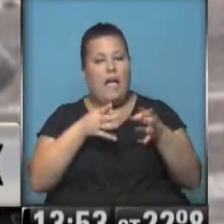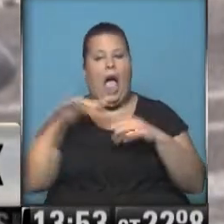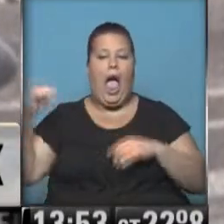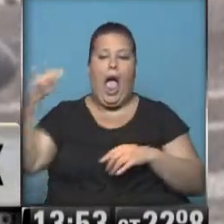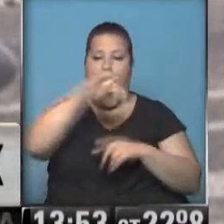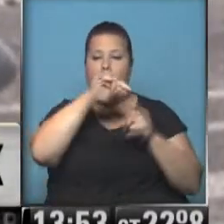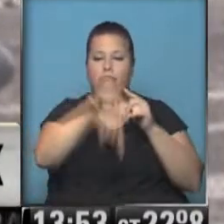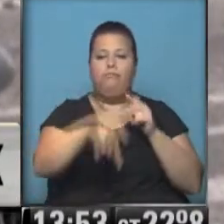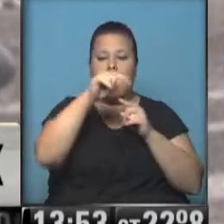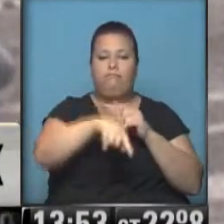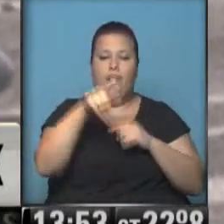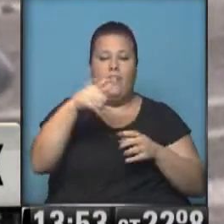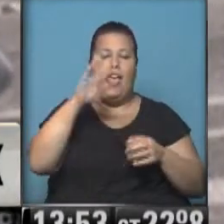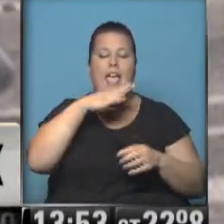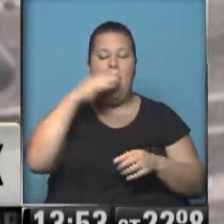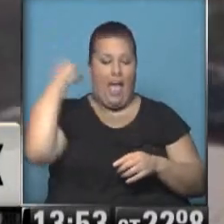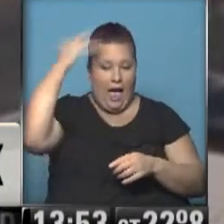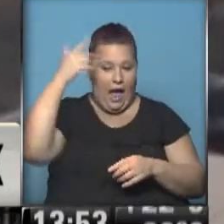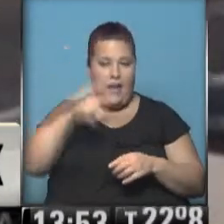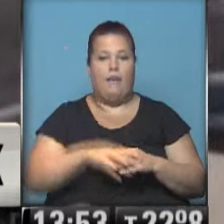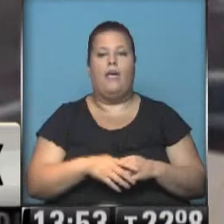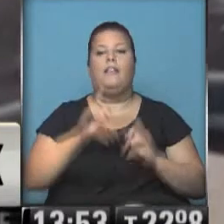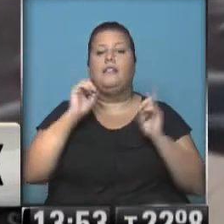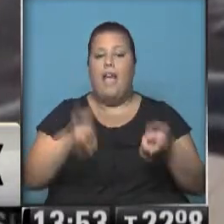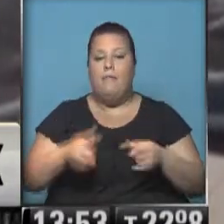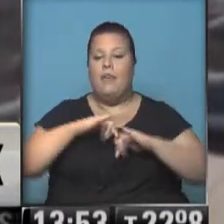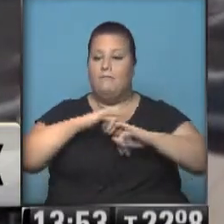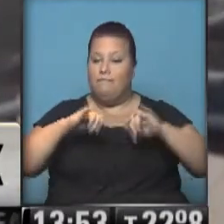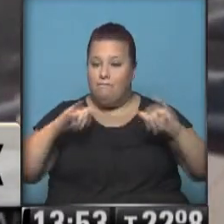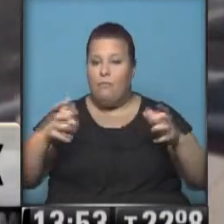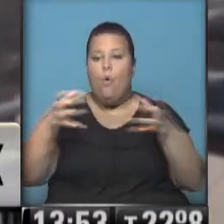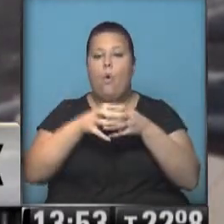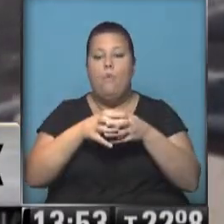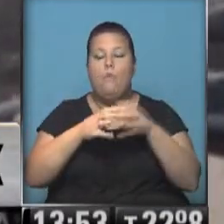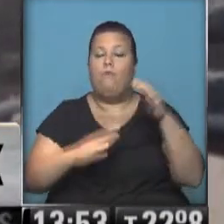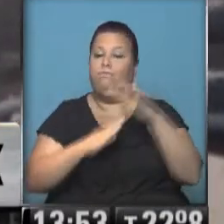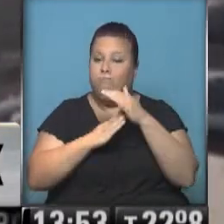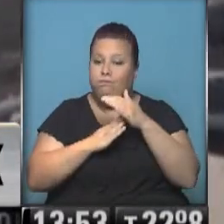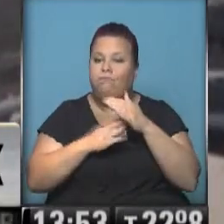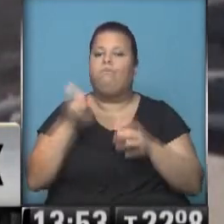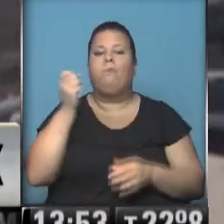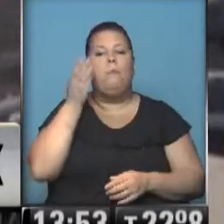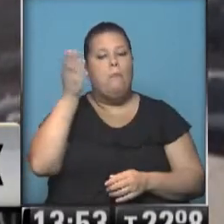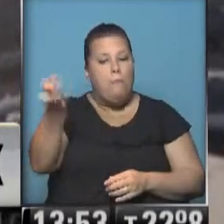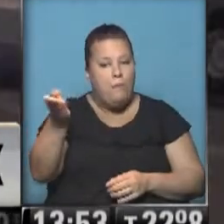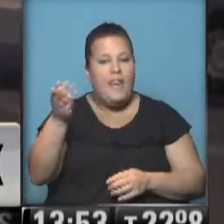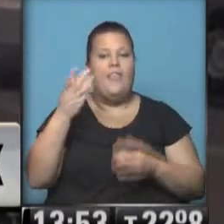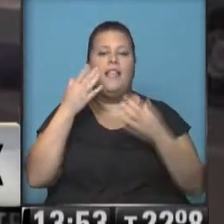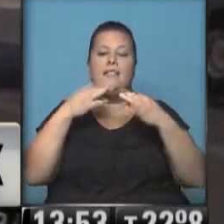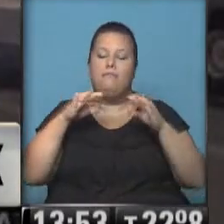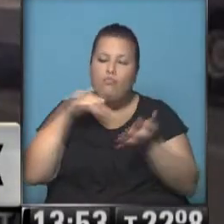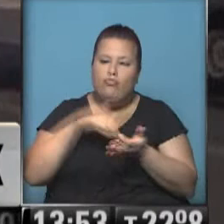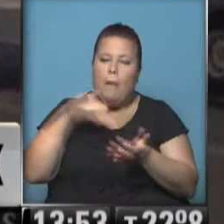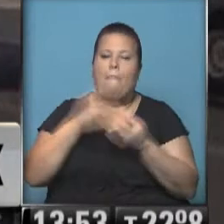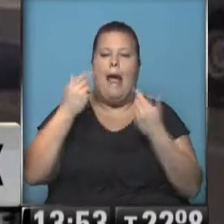los yihadistas del Estado Islámico. Entre tanto, se difundió que la organización fundamentalista había pedido un rescate millonario por